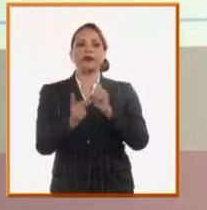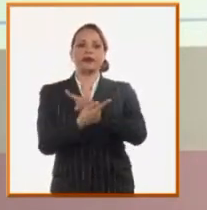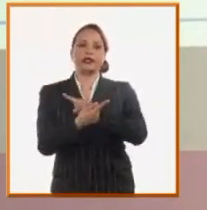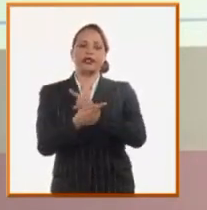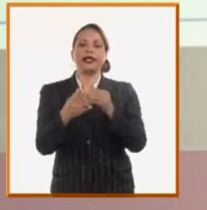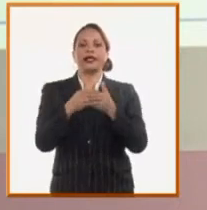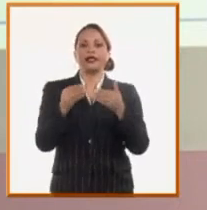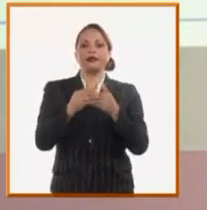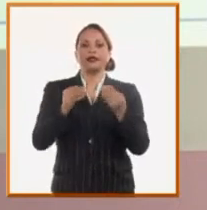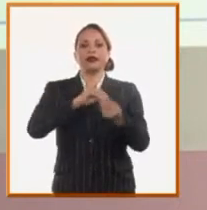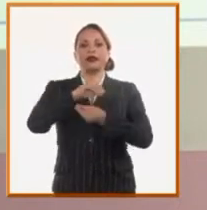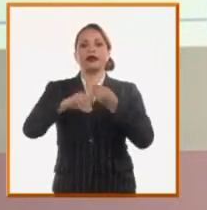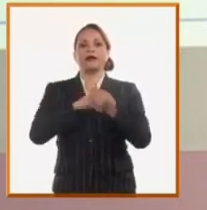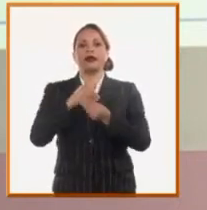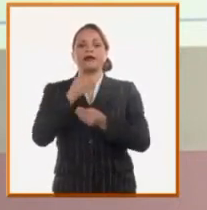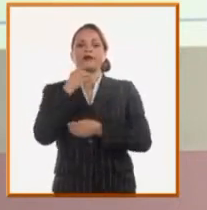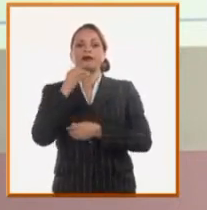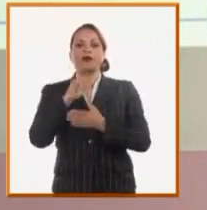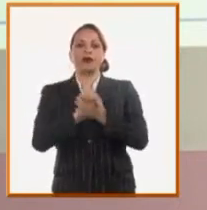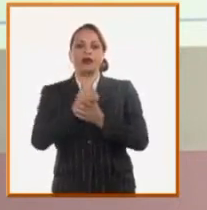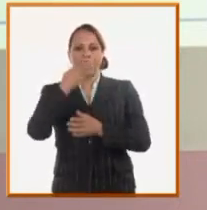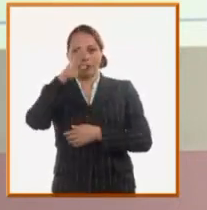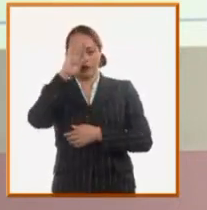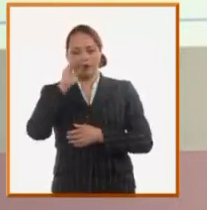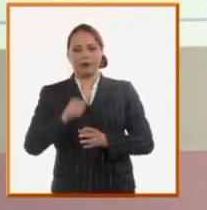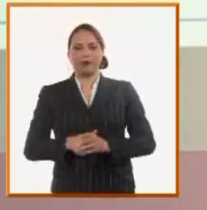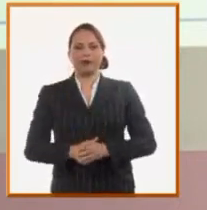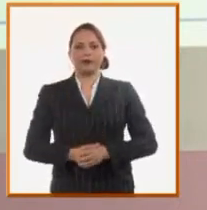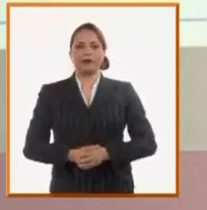de la divisa para respaldar esas producciones.